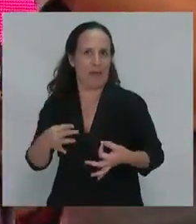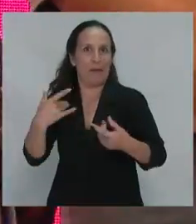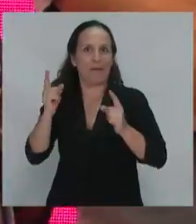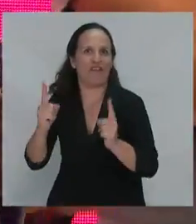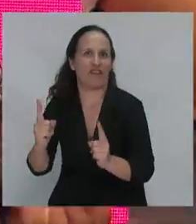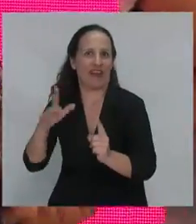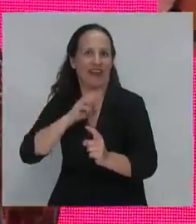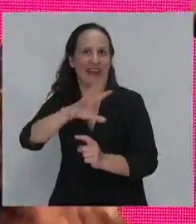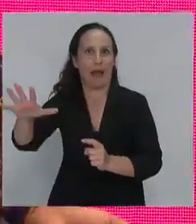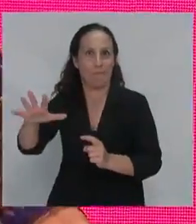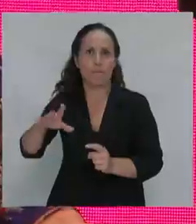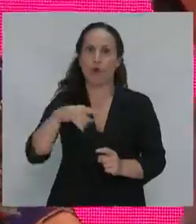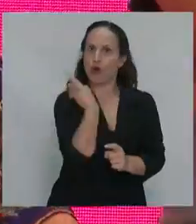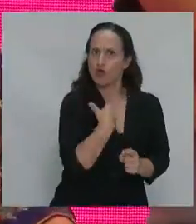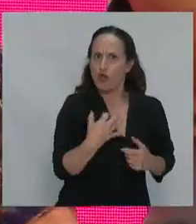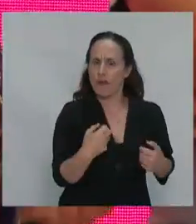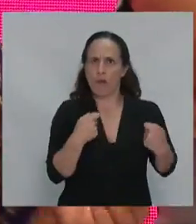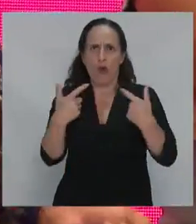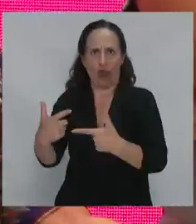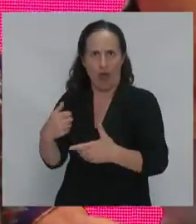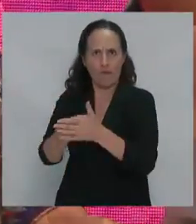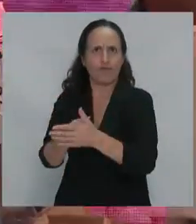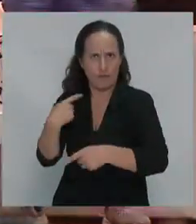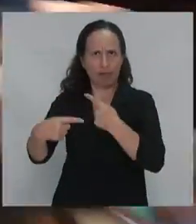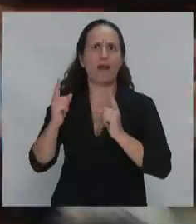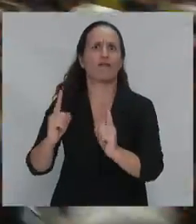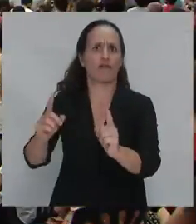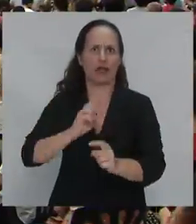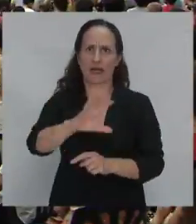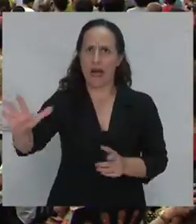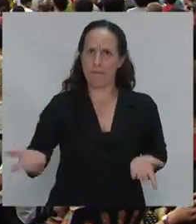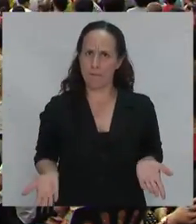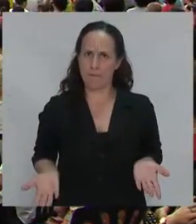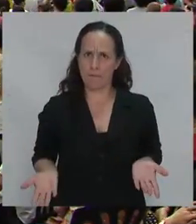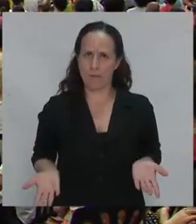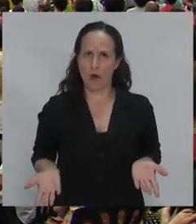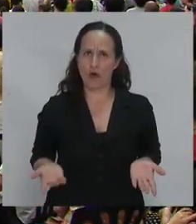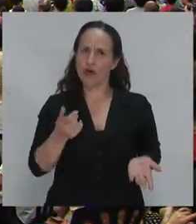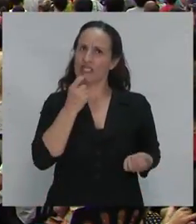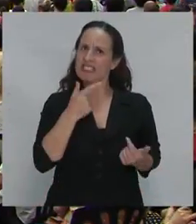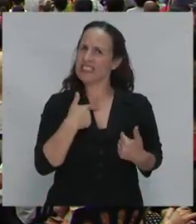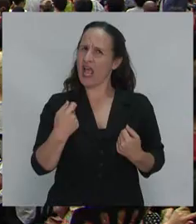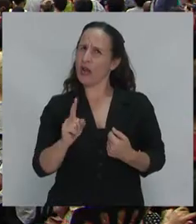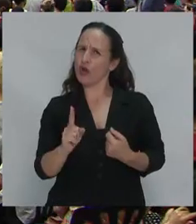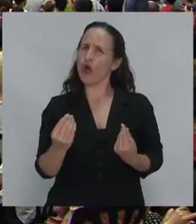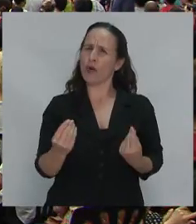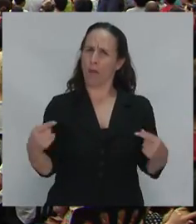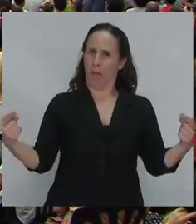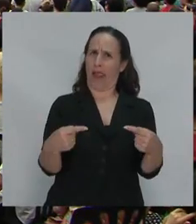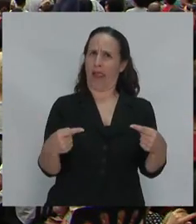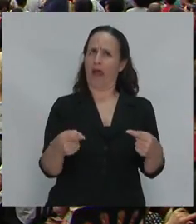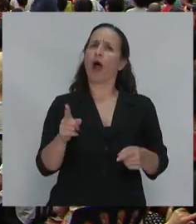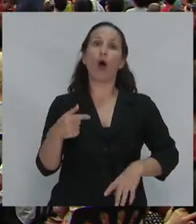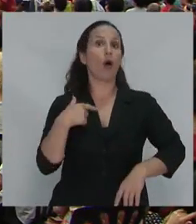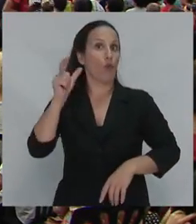y es nuestra obligación dárselo para que sigan ahí si no está la contradicción de decir queremos que